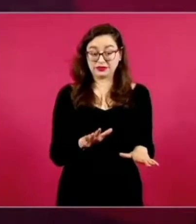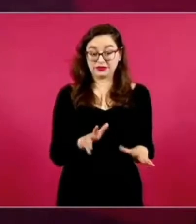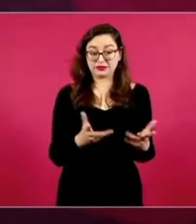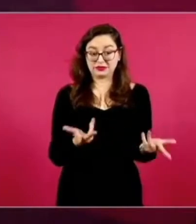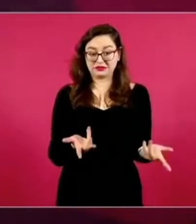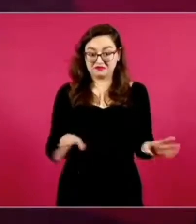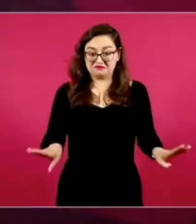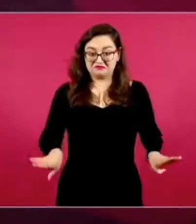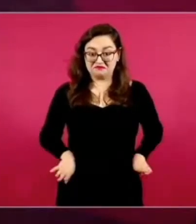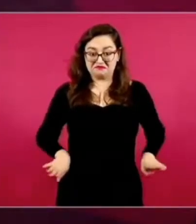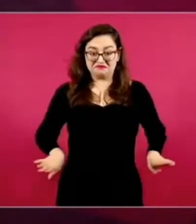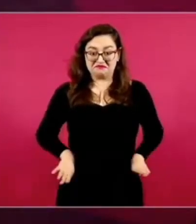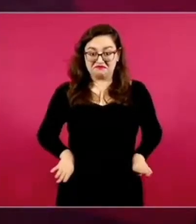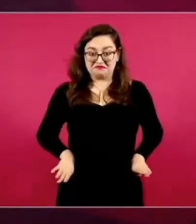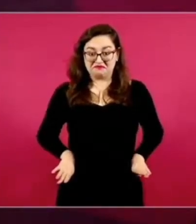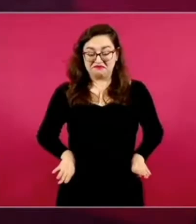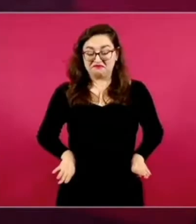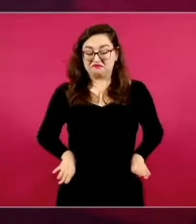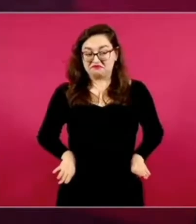actúa